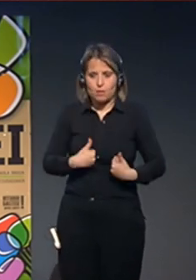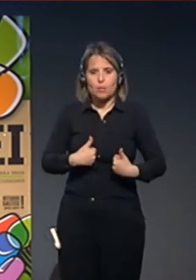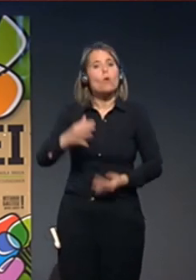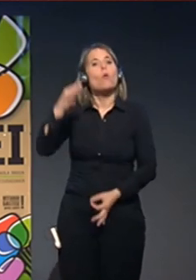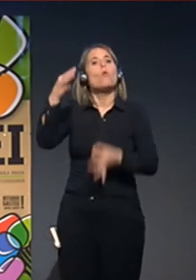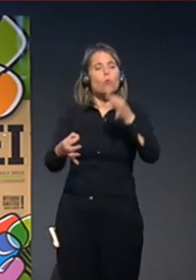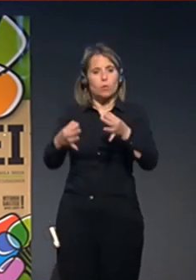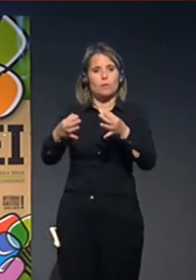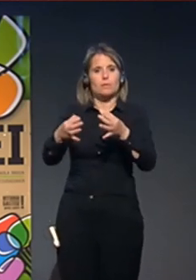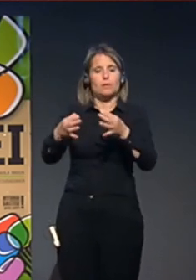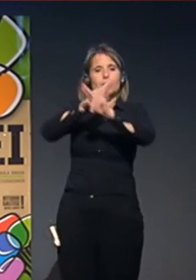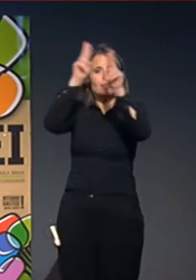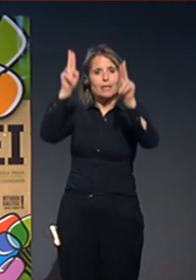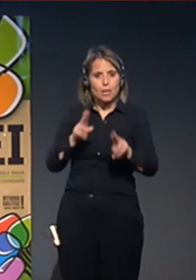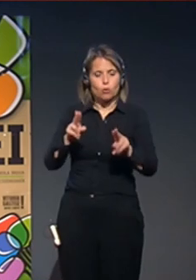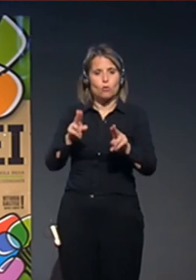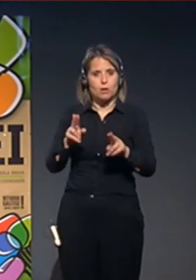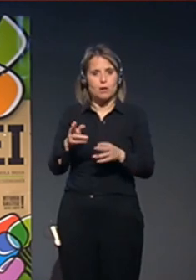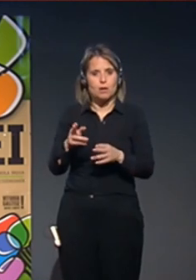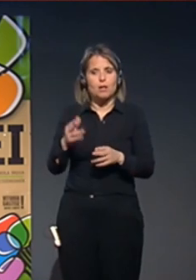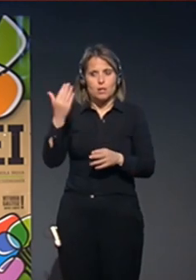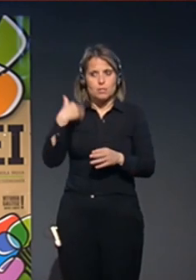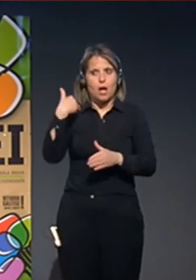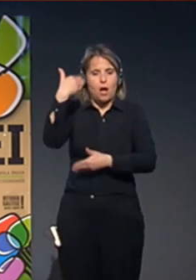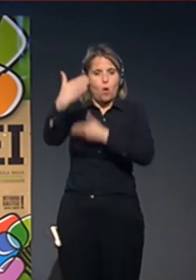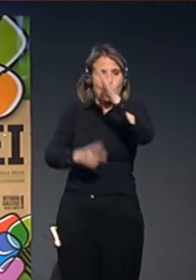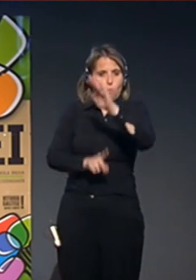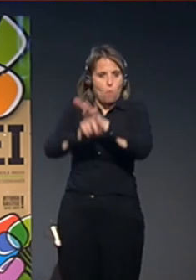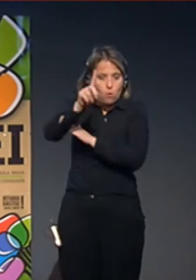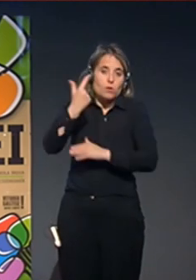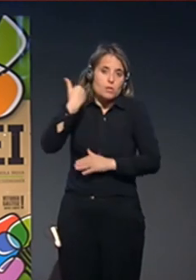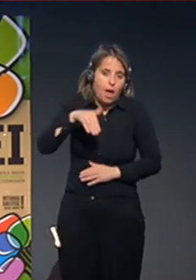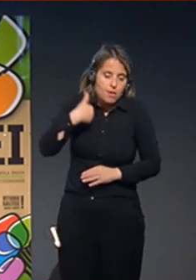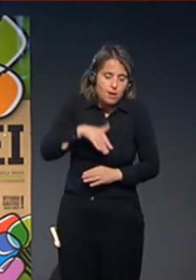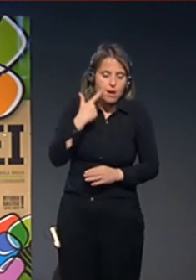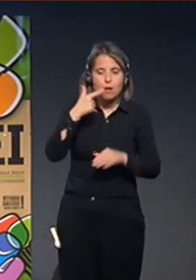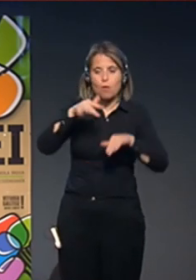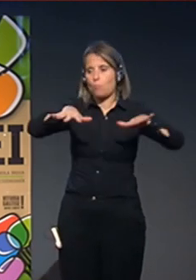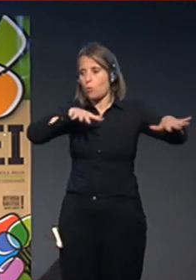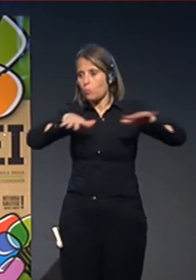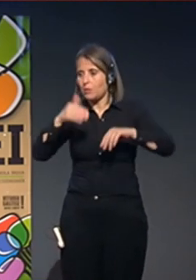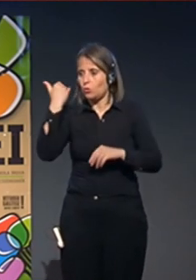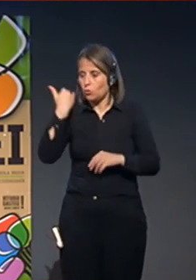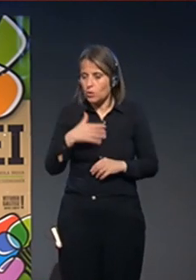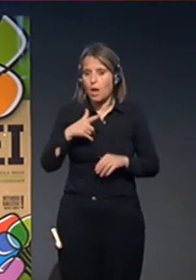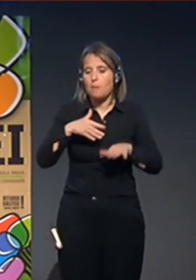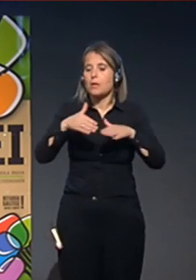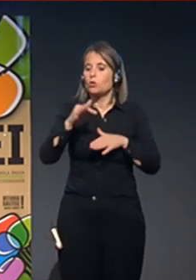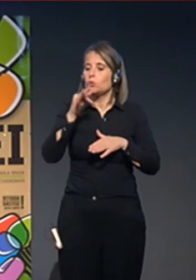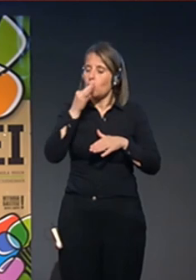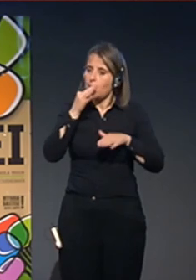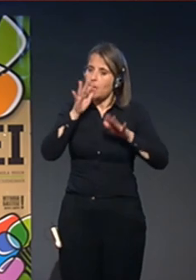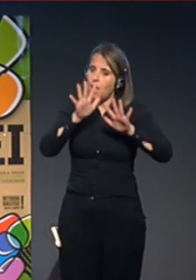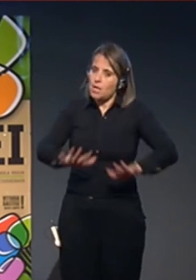en el tribunal Internacional de la aa se ha hecho avances en esa dirección y hay una serie de movimientos en esa dirección Pero vamos quizá